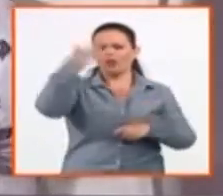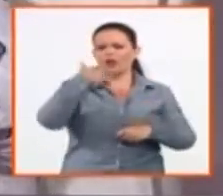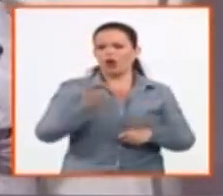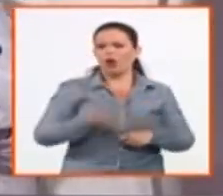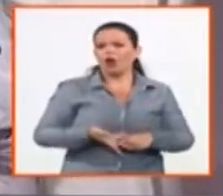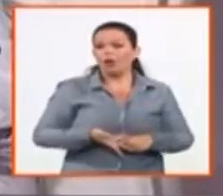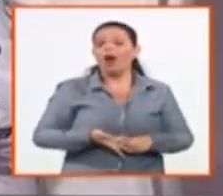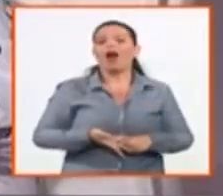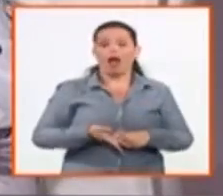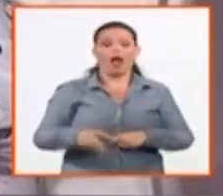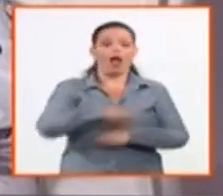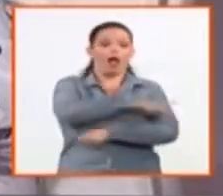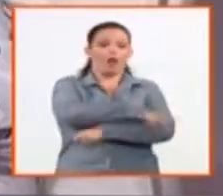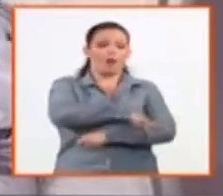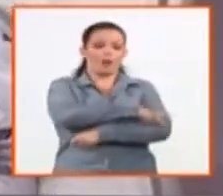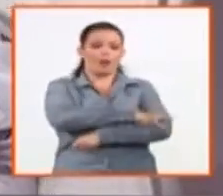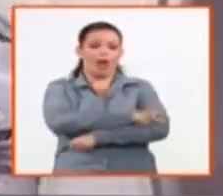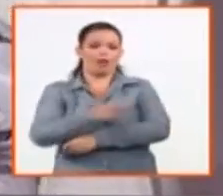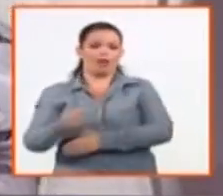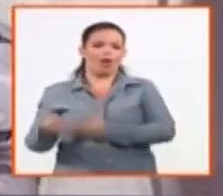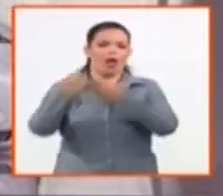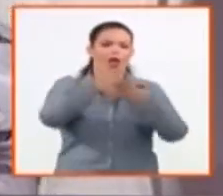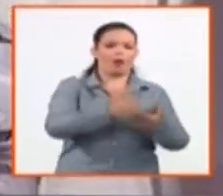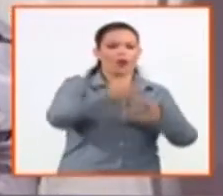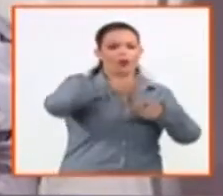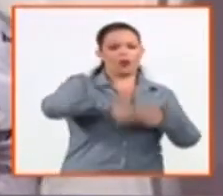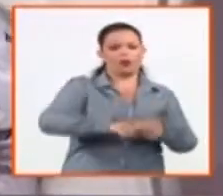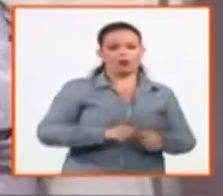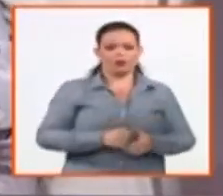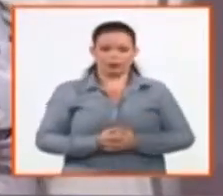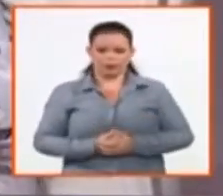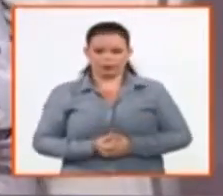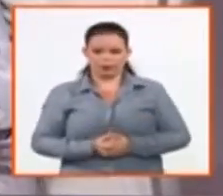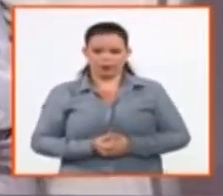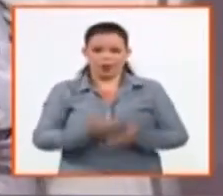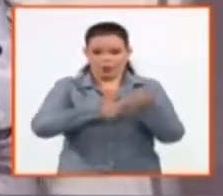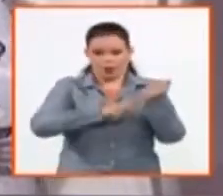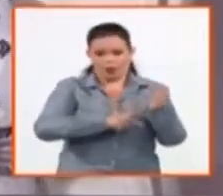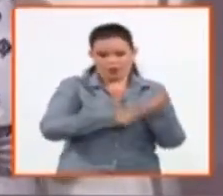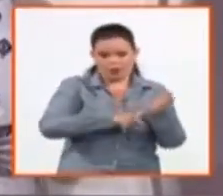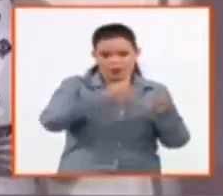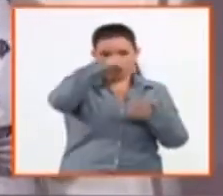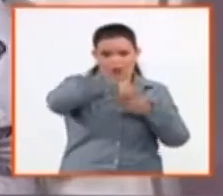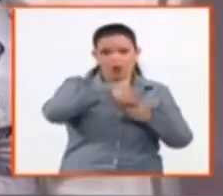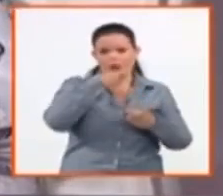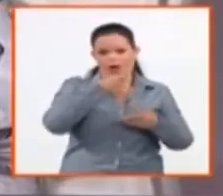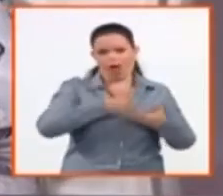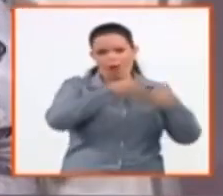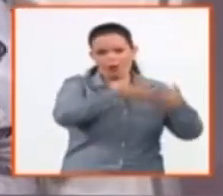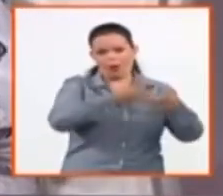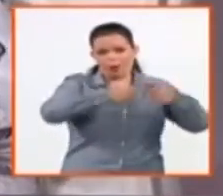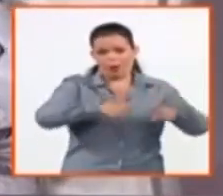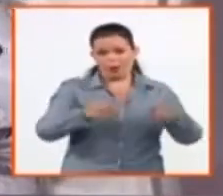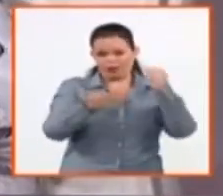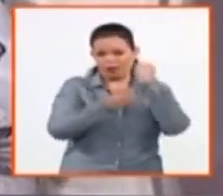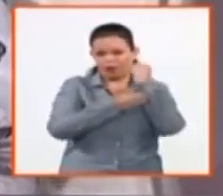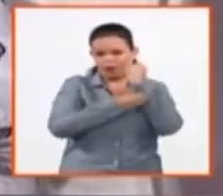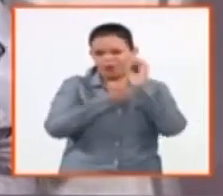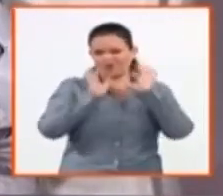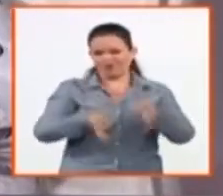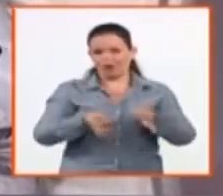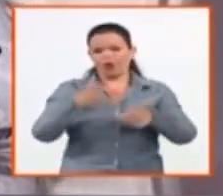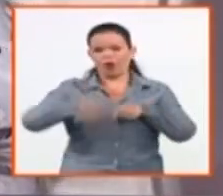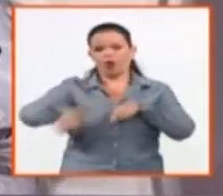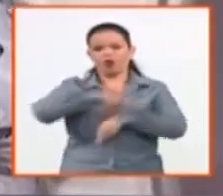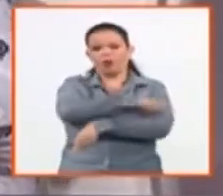apoyo de una provincia, pero no creo que a nivel nacional lo logren. Pero la resistencia, y recuerdo a otros países, en este caso Afganistán, por todo lo